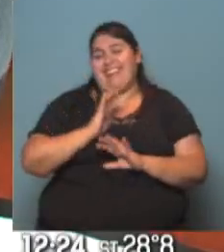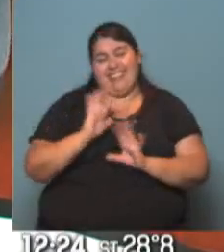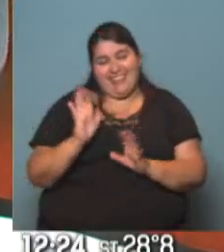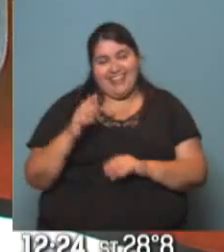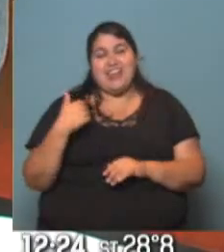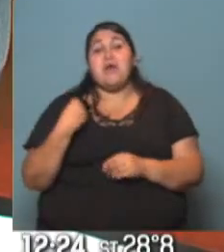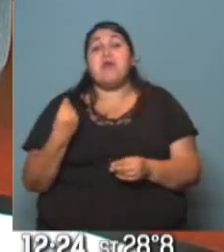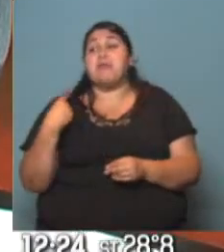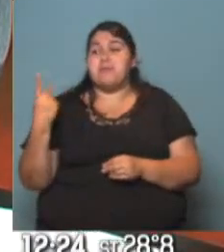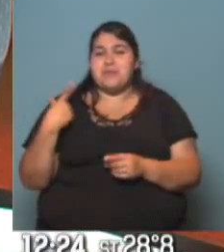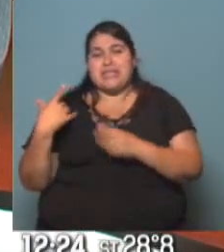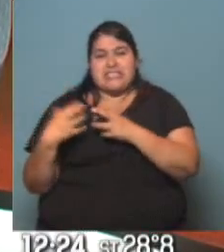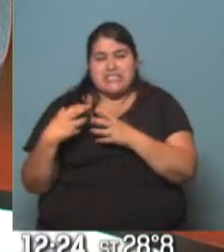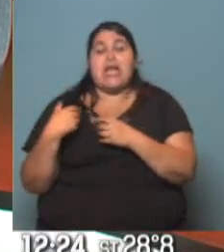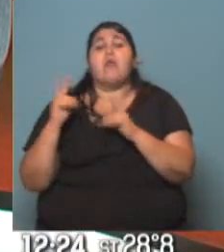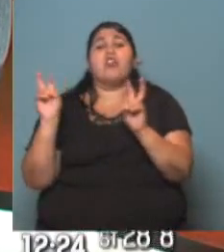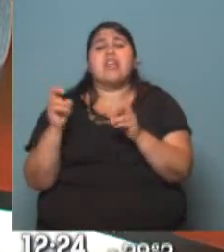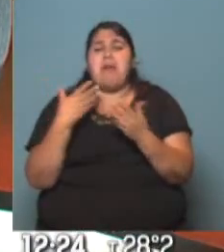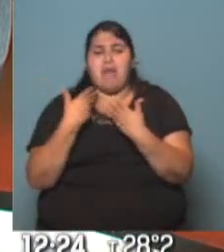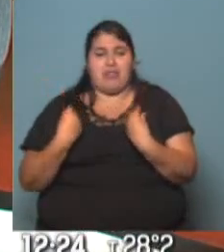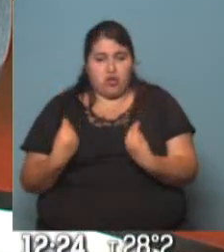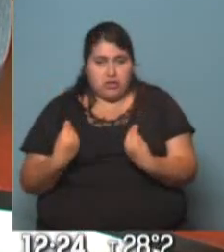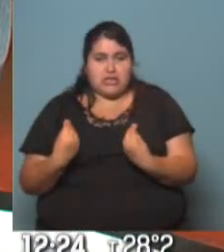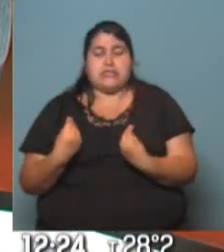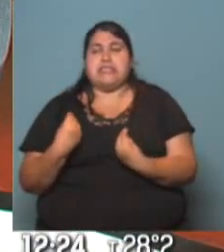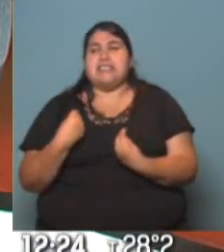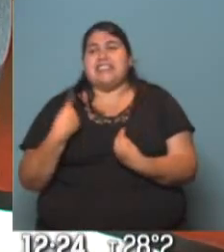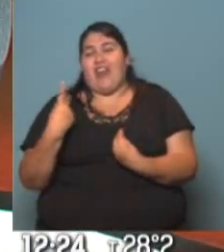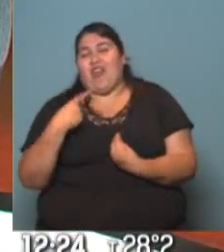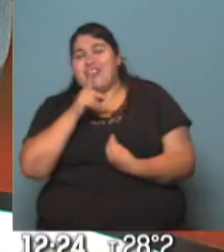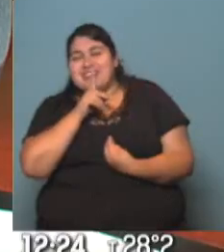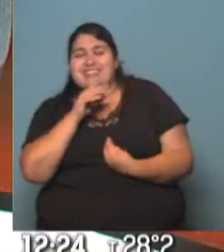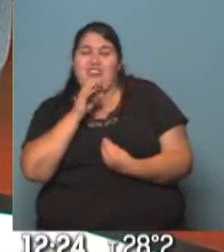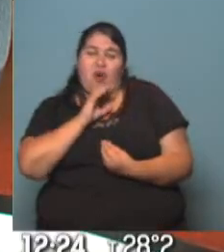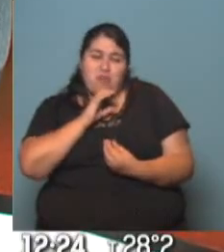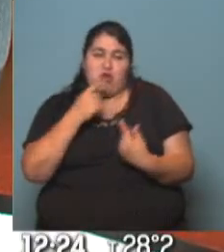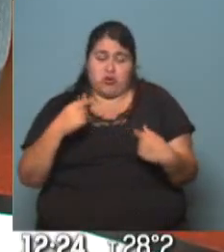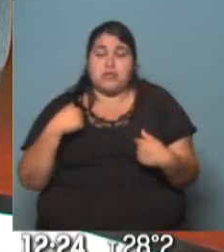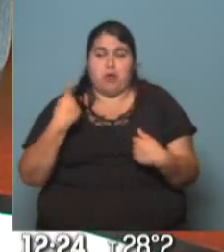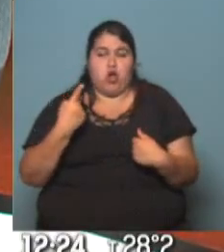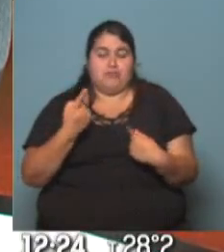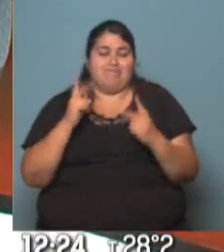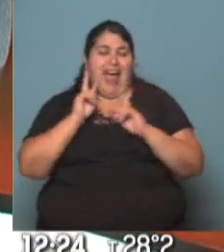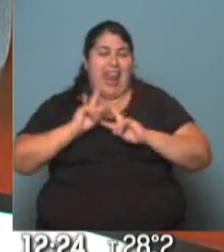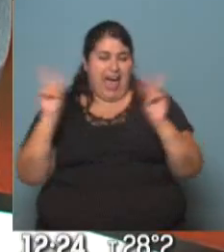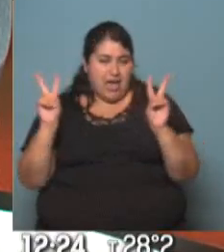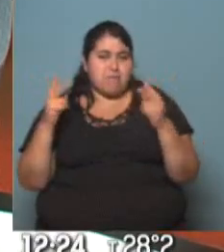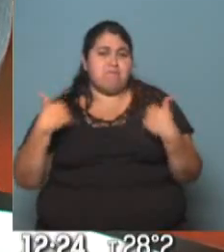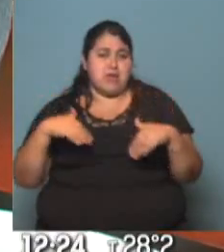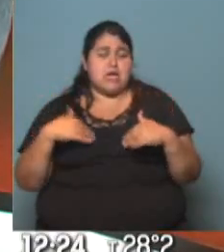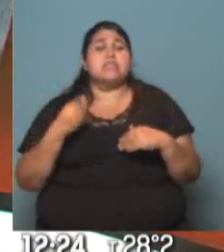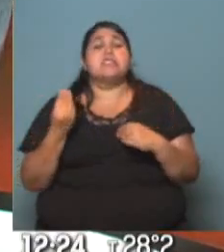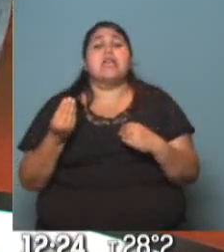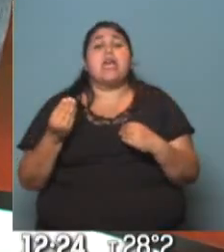la cosa es que estamos hablando de un tema que lejos de ser simpático de ser bonito es un tema que nos alarma a pesar de que las estadísticas sean cortas